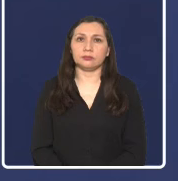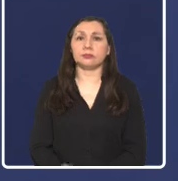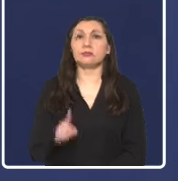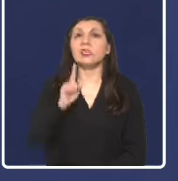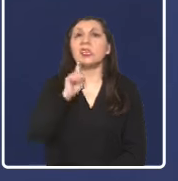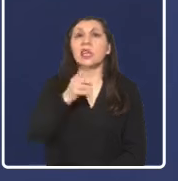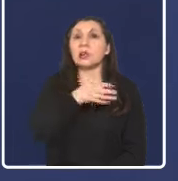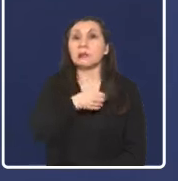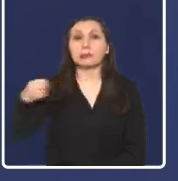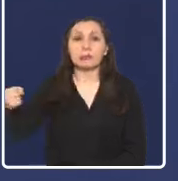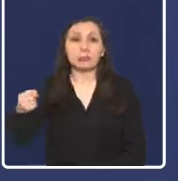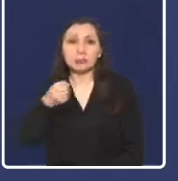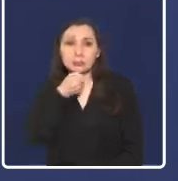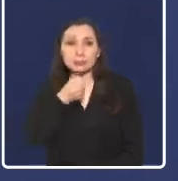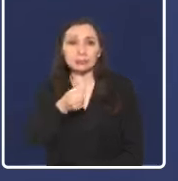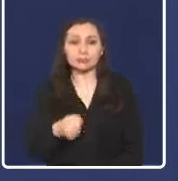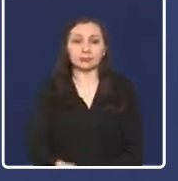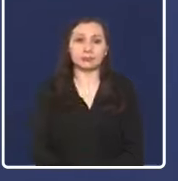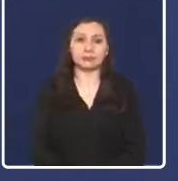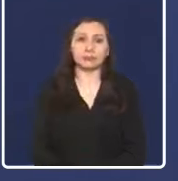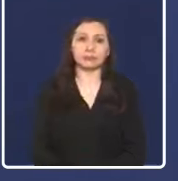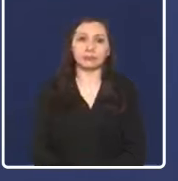¿Quién le sacó el micrófono?